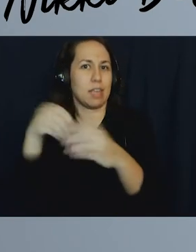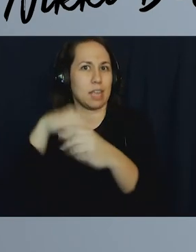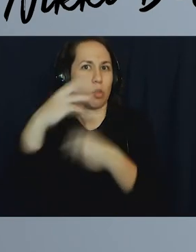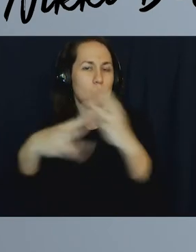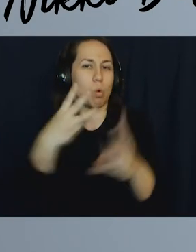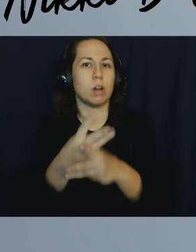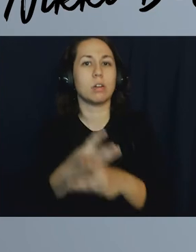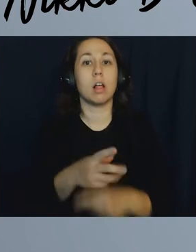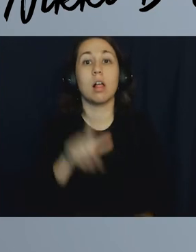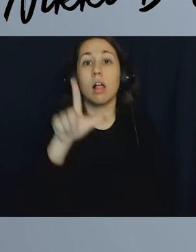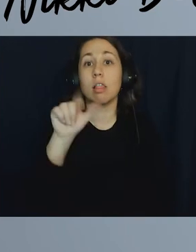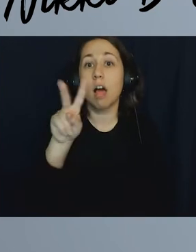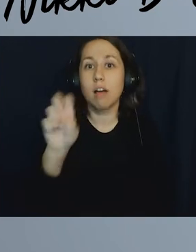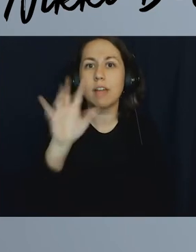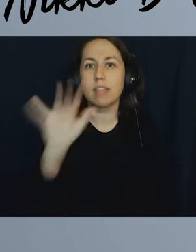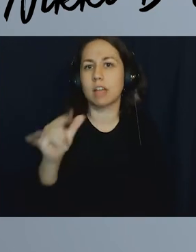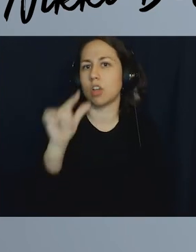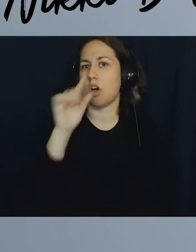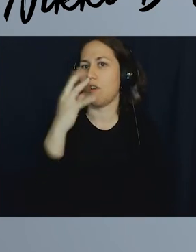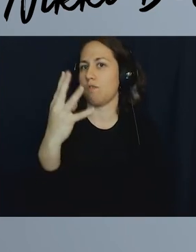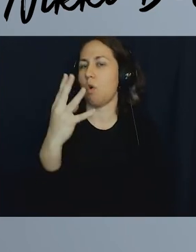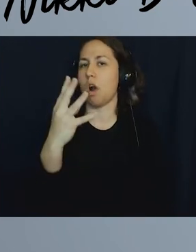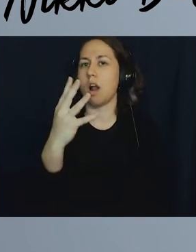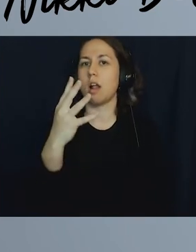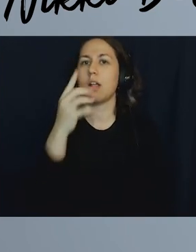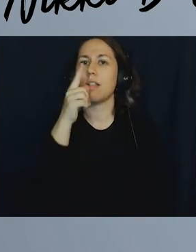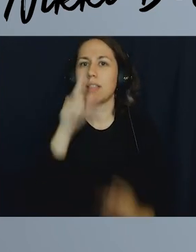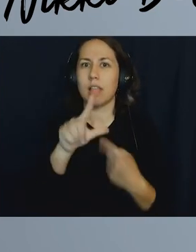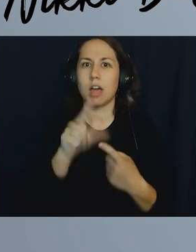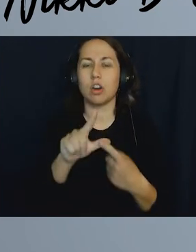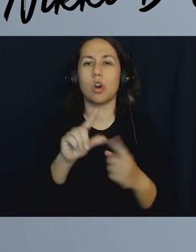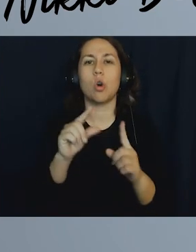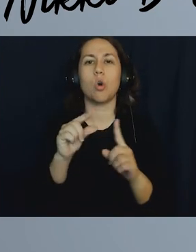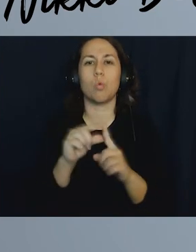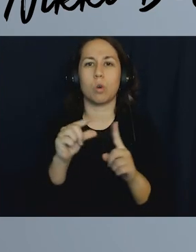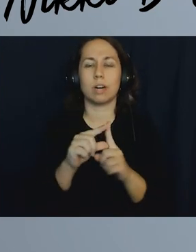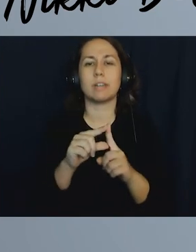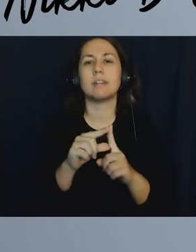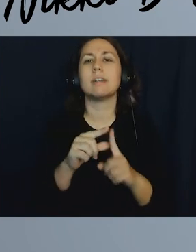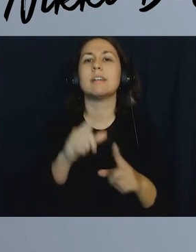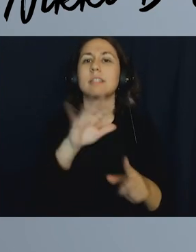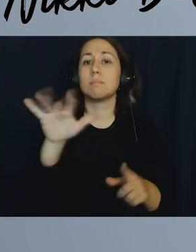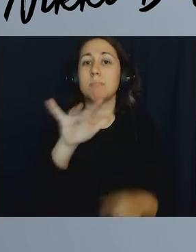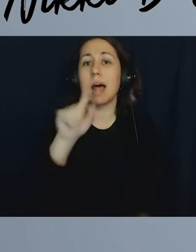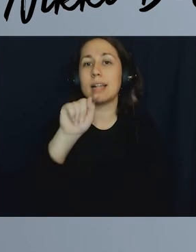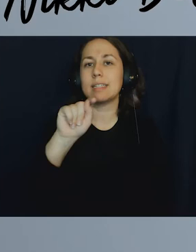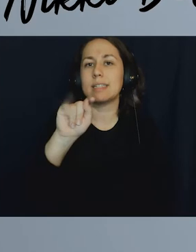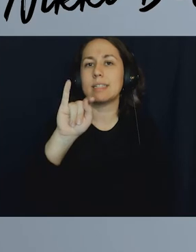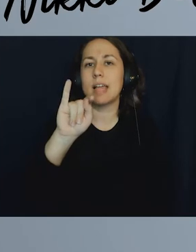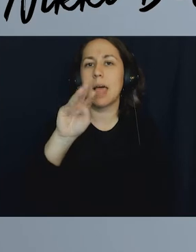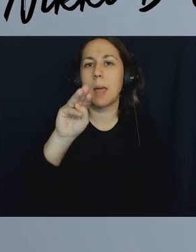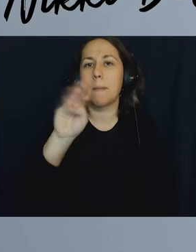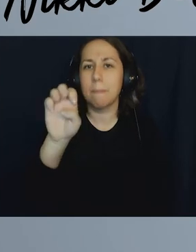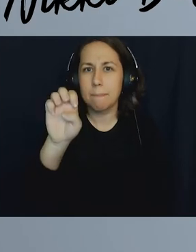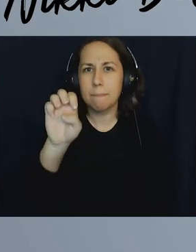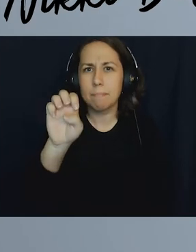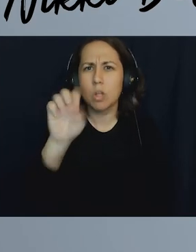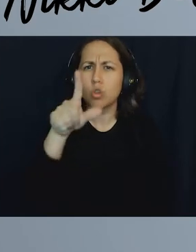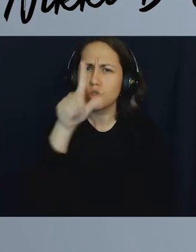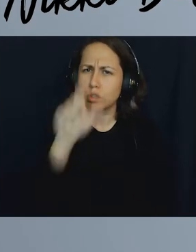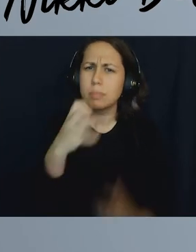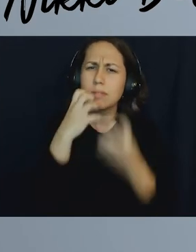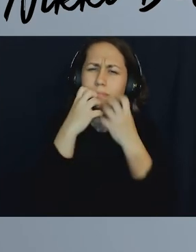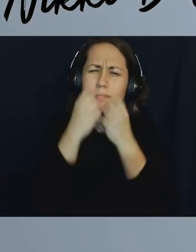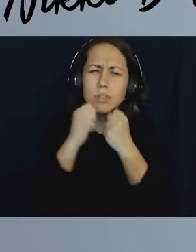debido a que eres especial, solo tú puedes traer a este mundo. Y también, el amor es una palabra que también significa